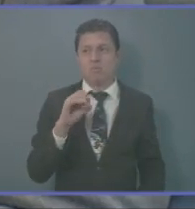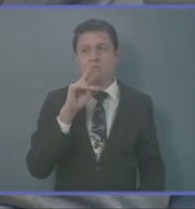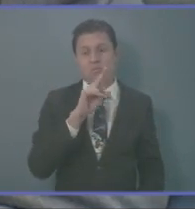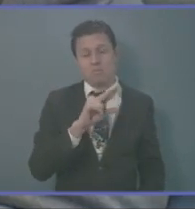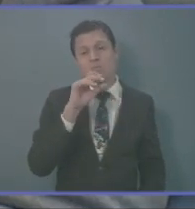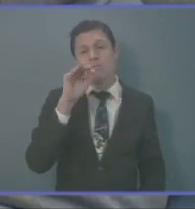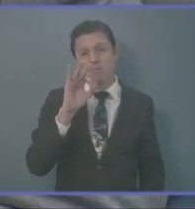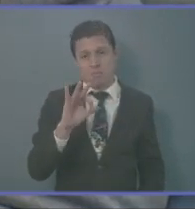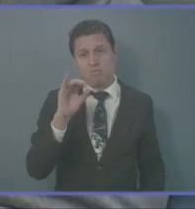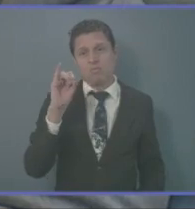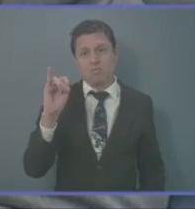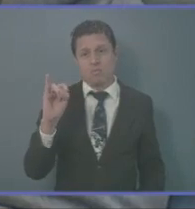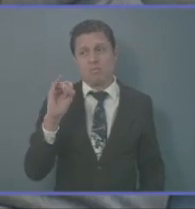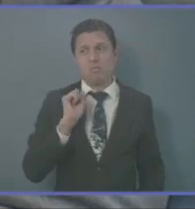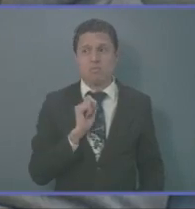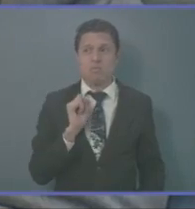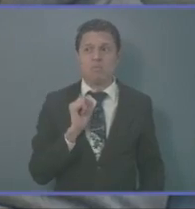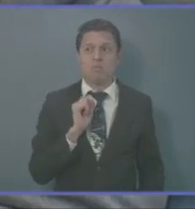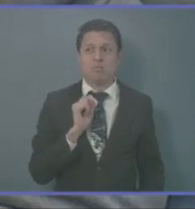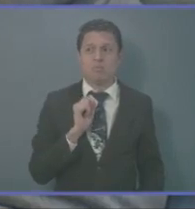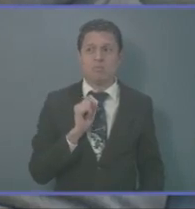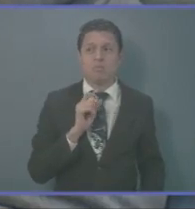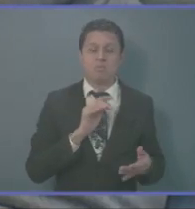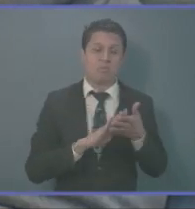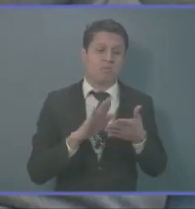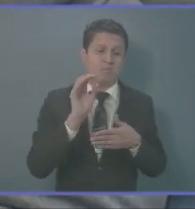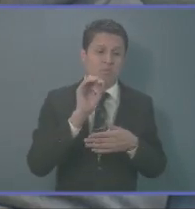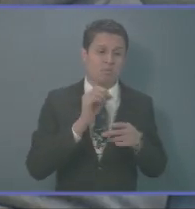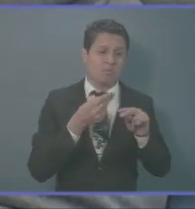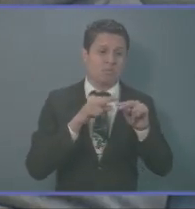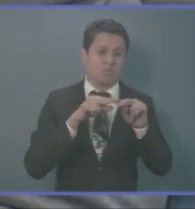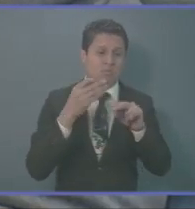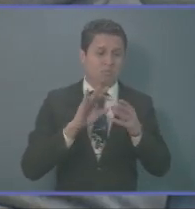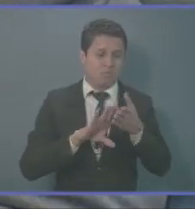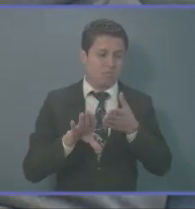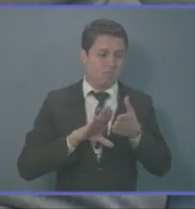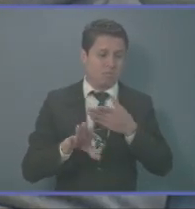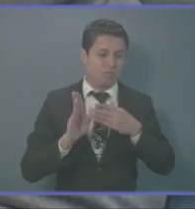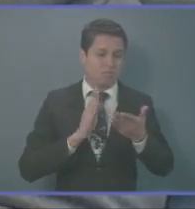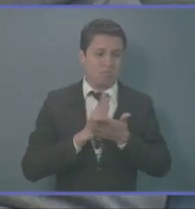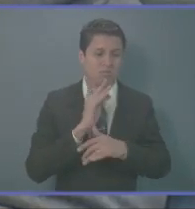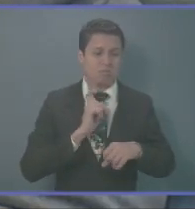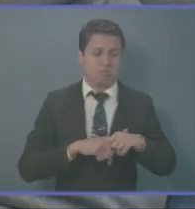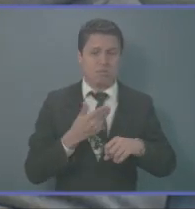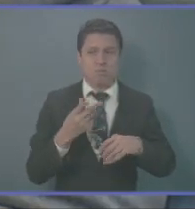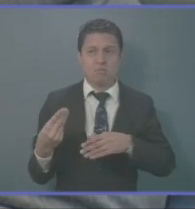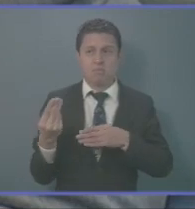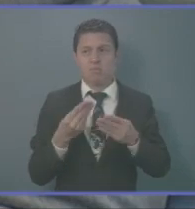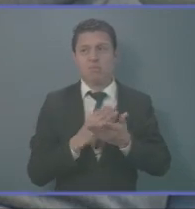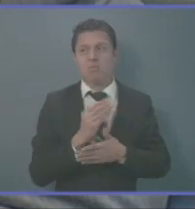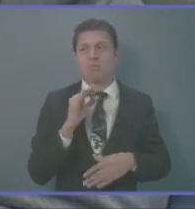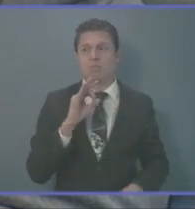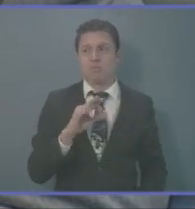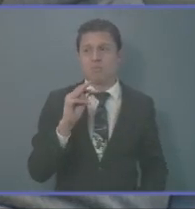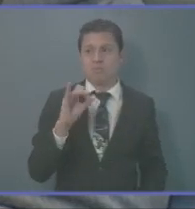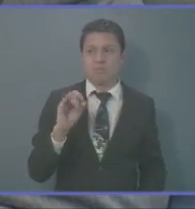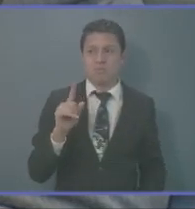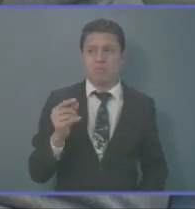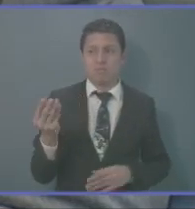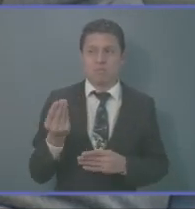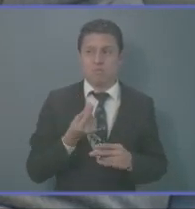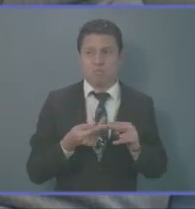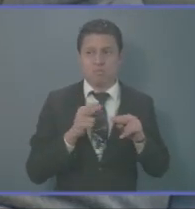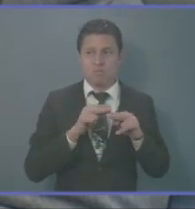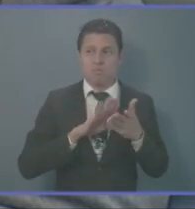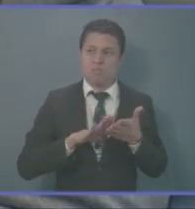RFI, que incluye cargos por comisiones e intereses a ser pagadas durante el plazo otorgado por el fondo para el reintegro